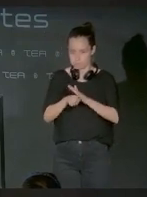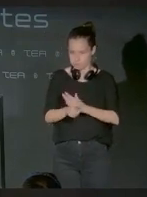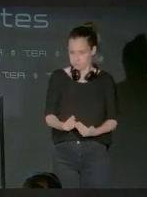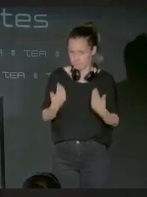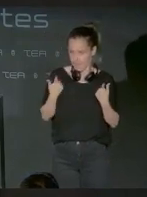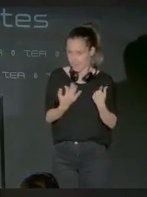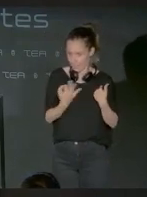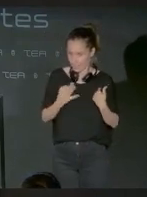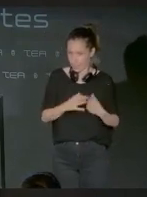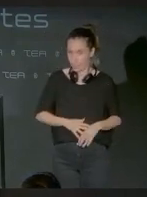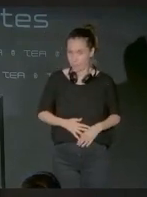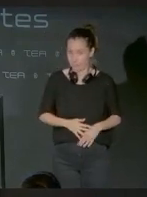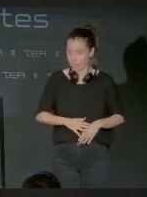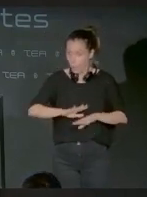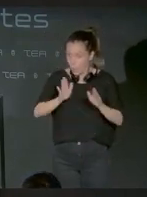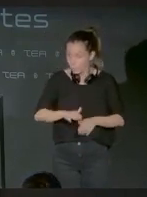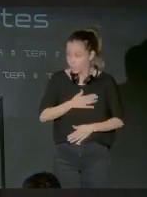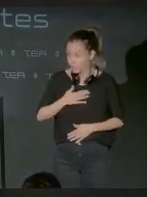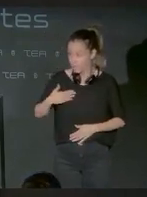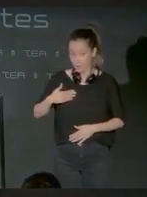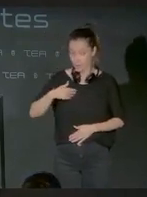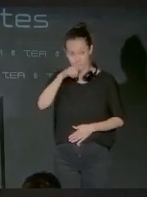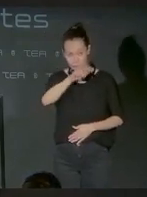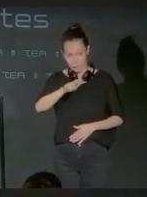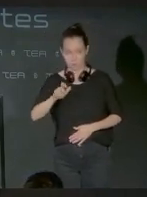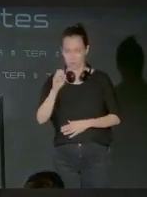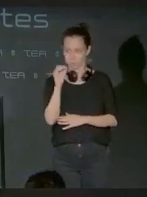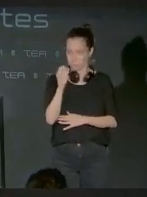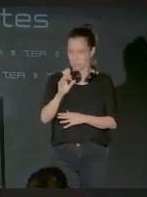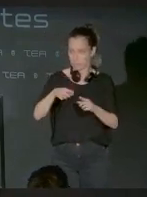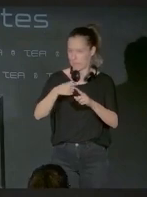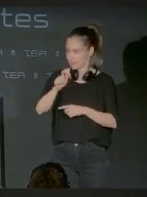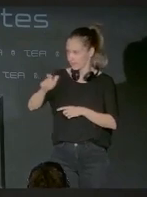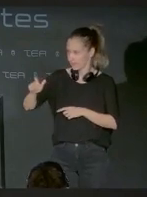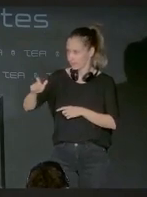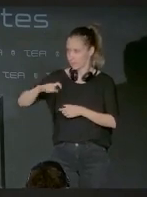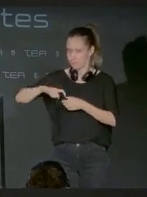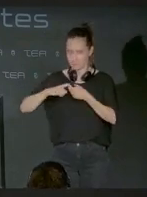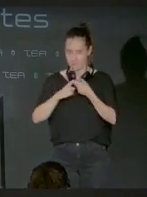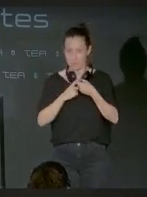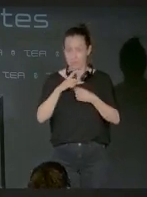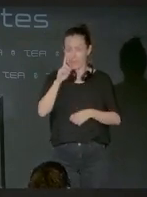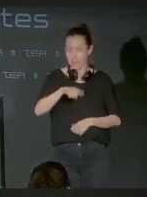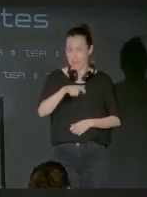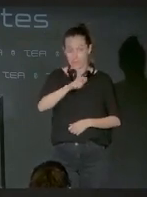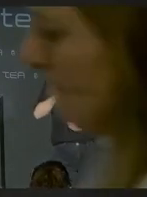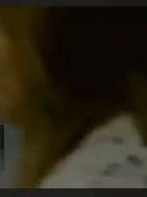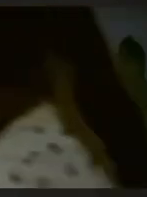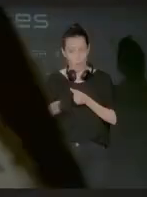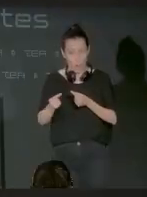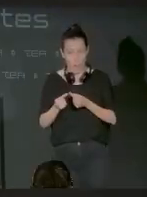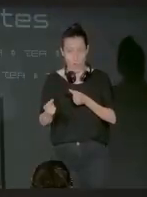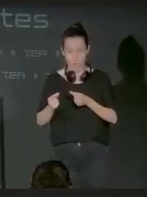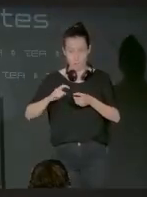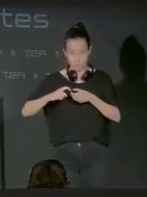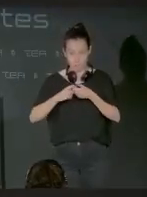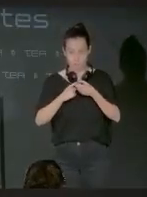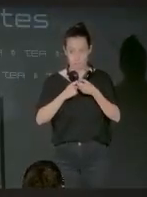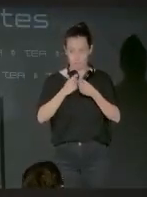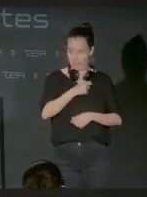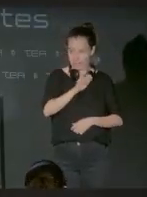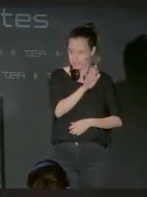quisiera desear a todos los ponentes y participantes los que están aquí y también a quienes lo hacen online desde diferentes puntos de España y